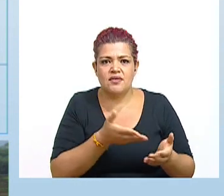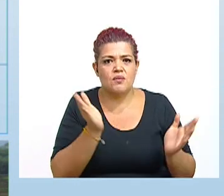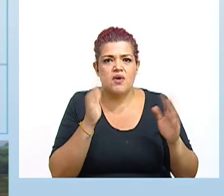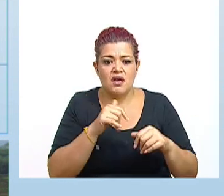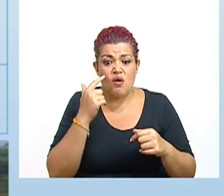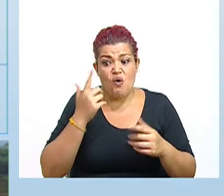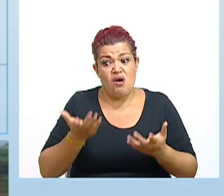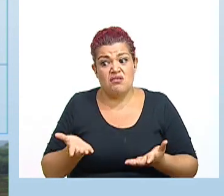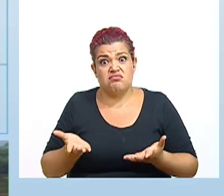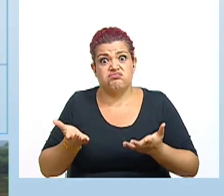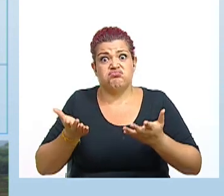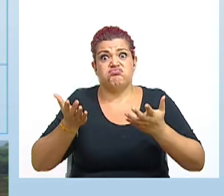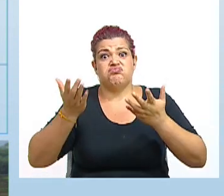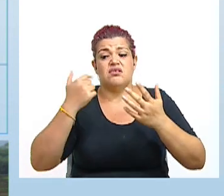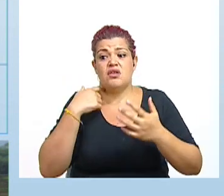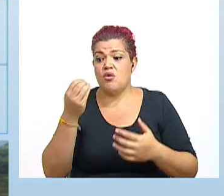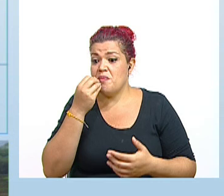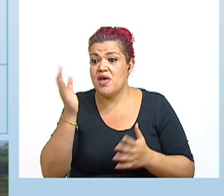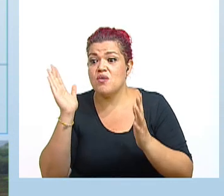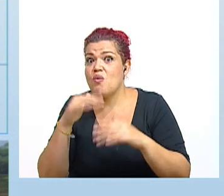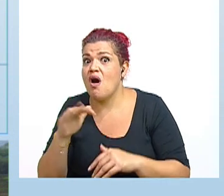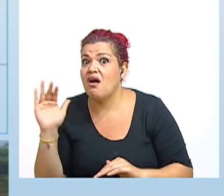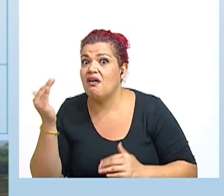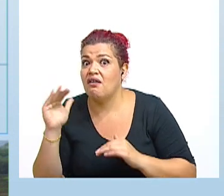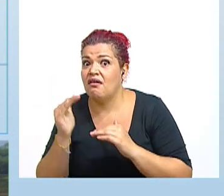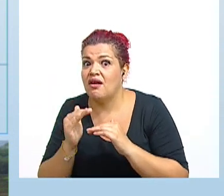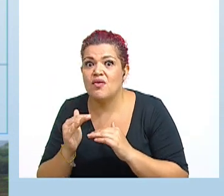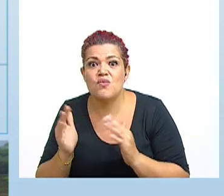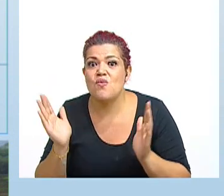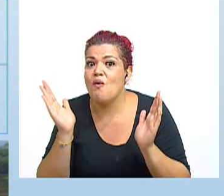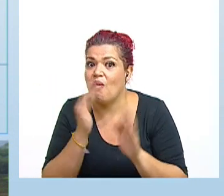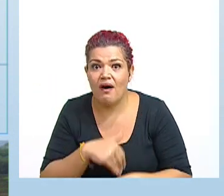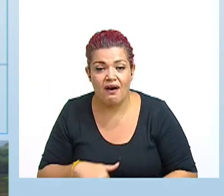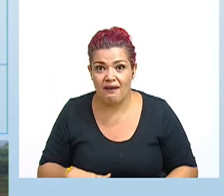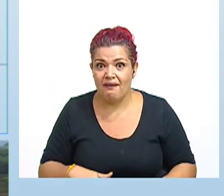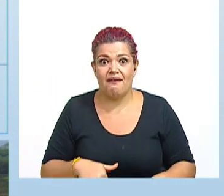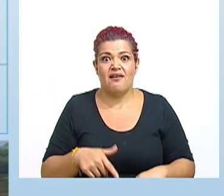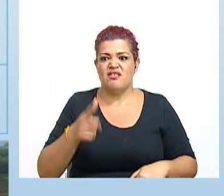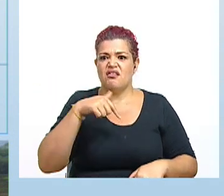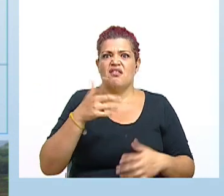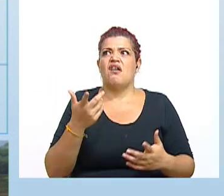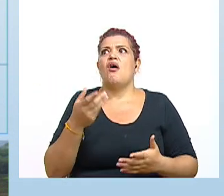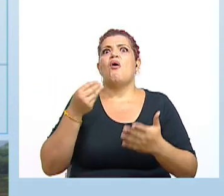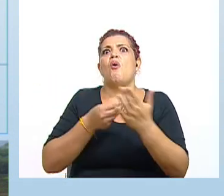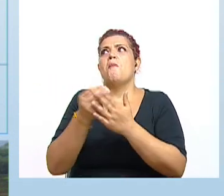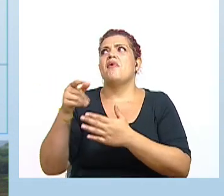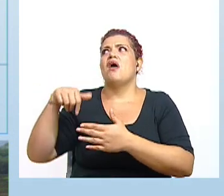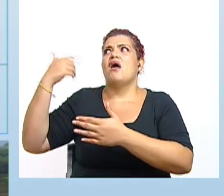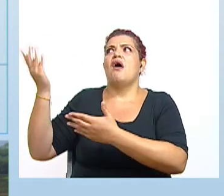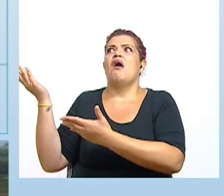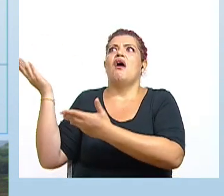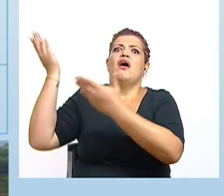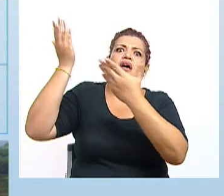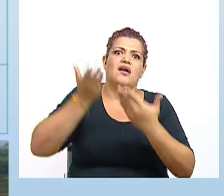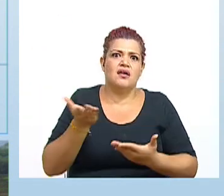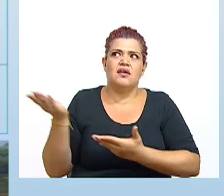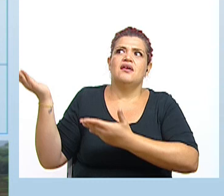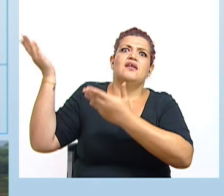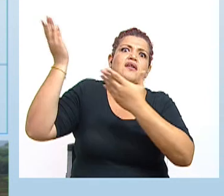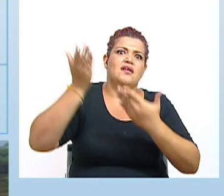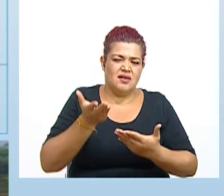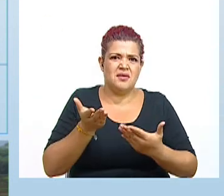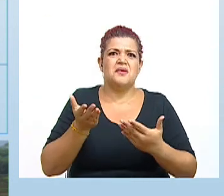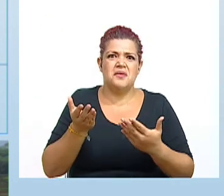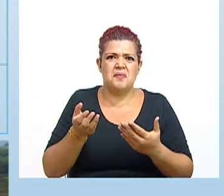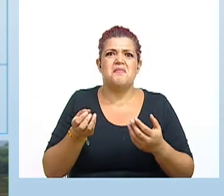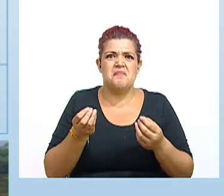precio de los artículos, la escasez de ciertos productos que tendríamos que traer de afuera, tendríamos que importar más, con